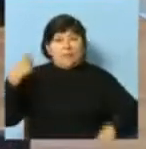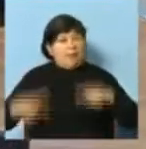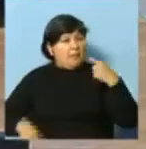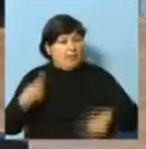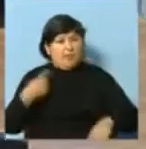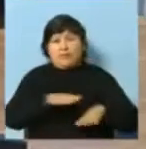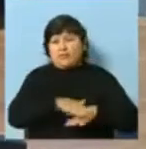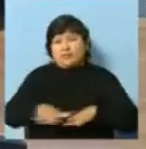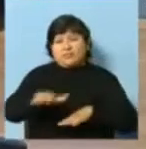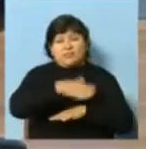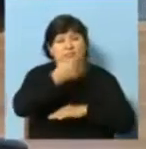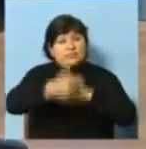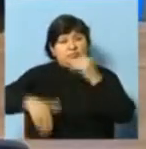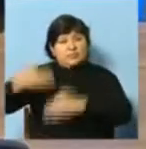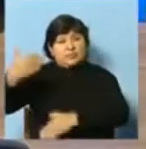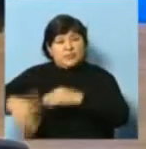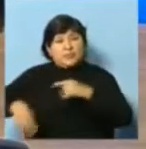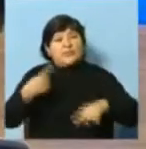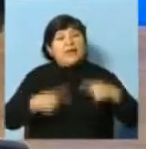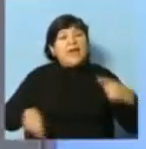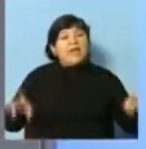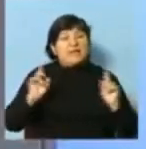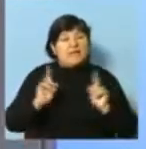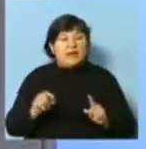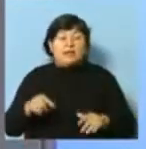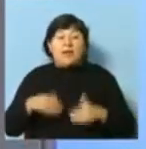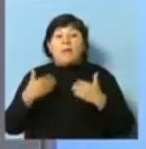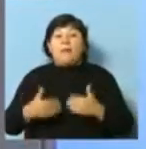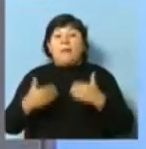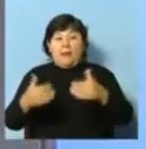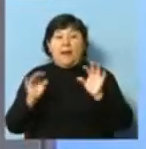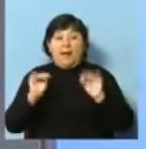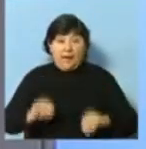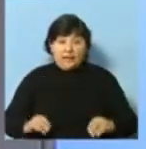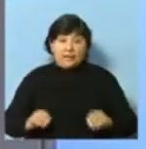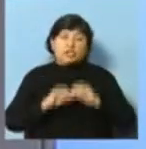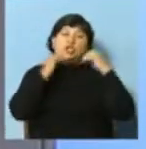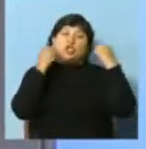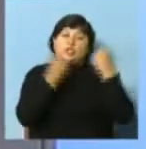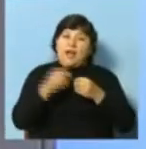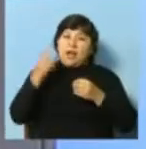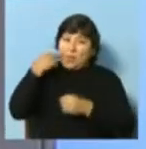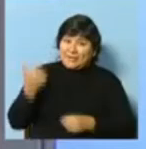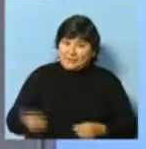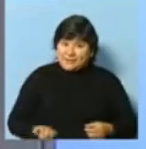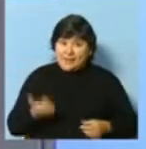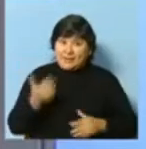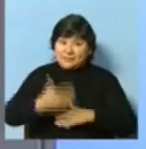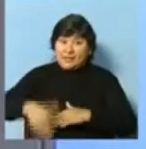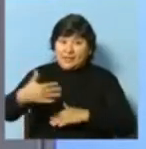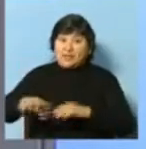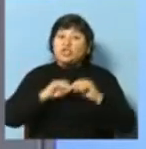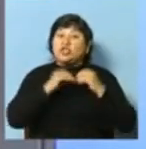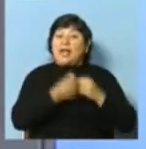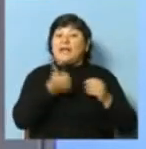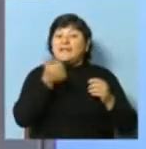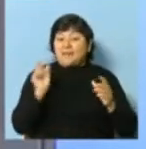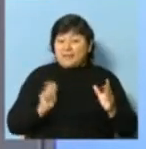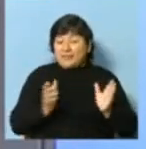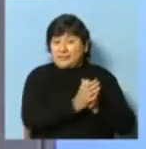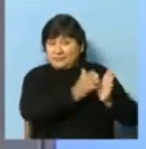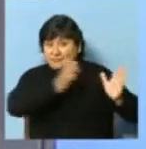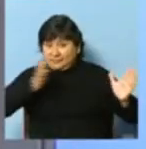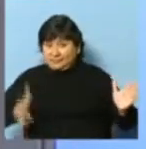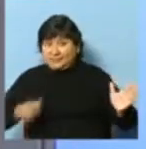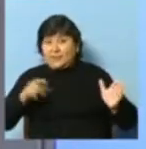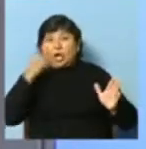avanzando se van mejorando las condiciones de las calles 96 cuadras en total en lo que va de este semestre así que esperamos